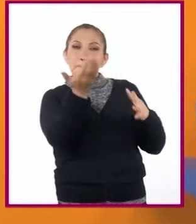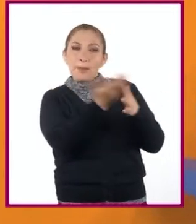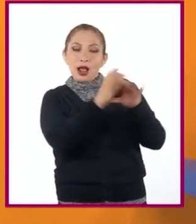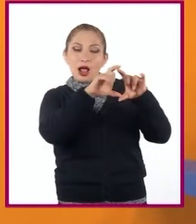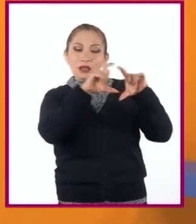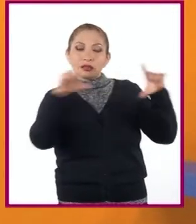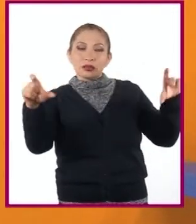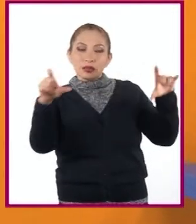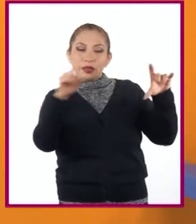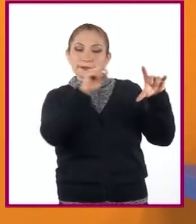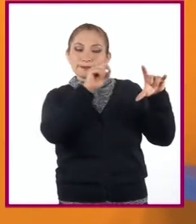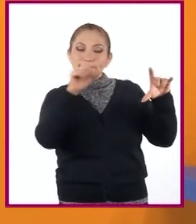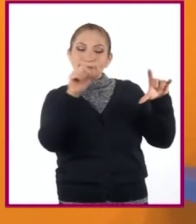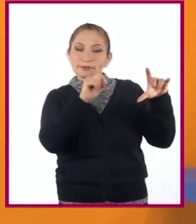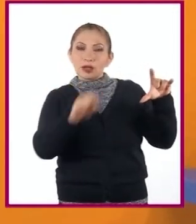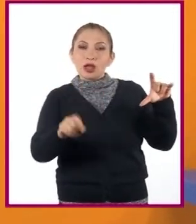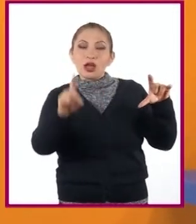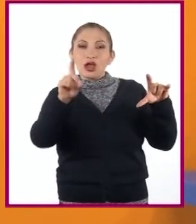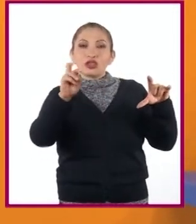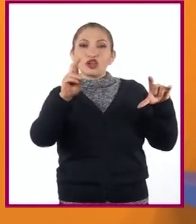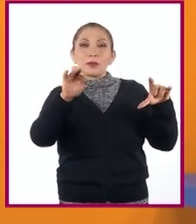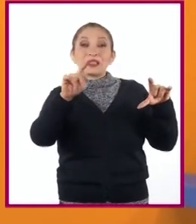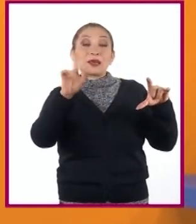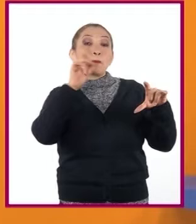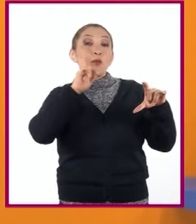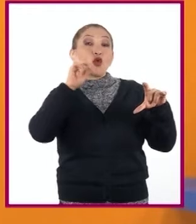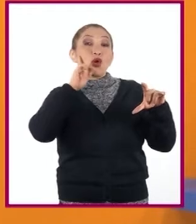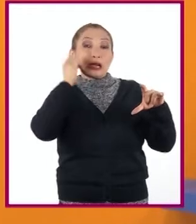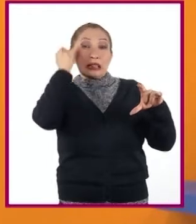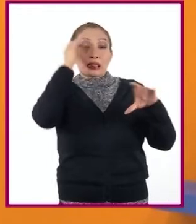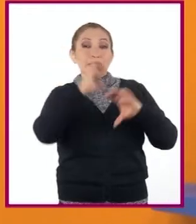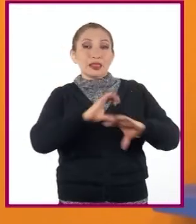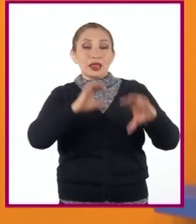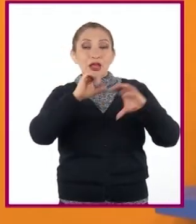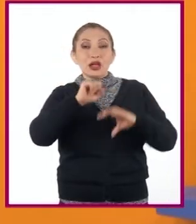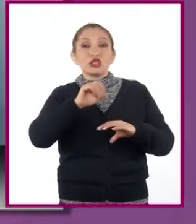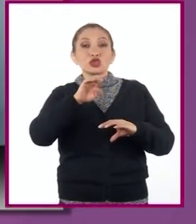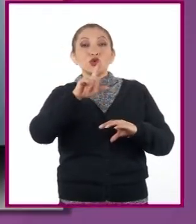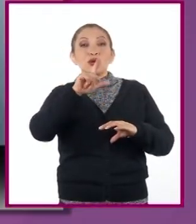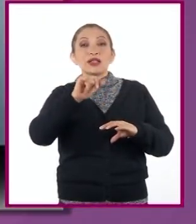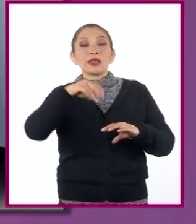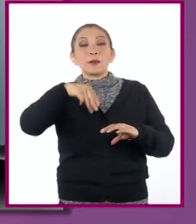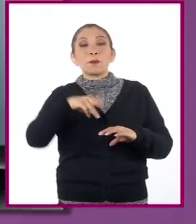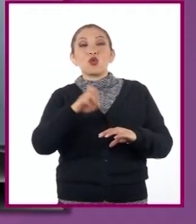de la composición Dormite, de la cantautora colombiana Zuli Murillo.